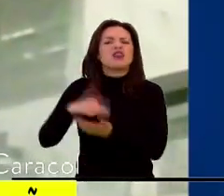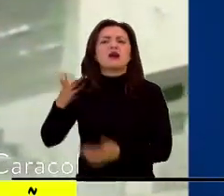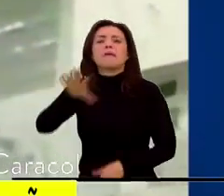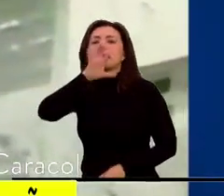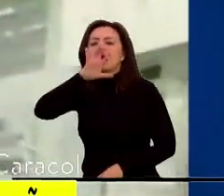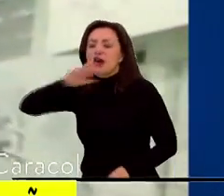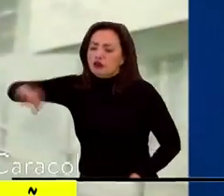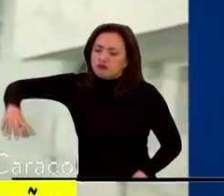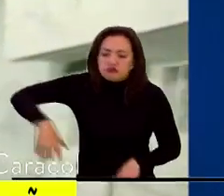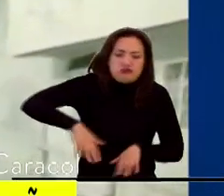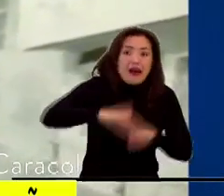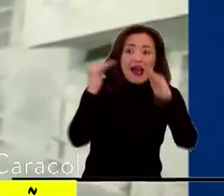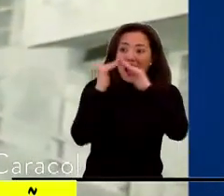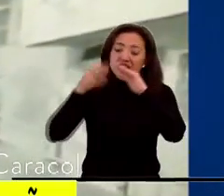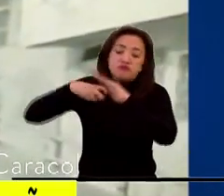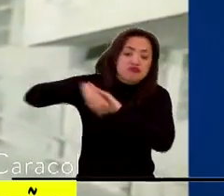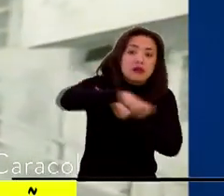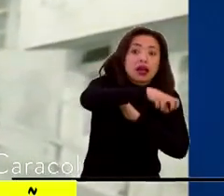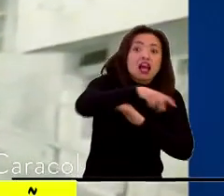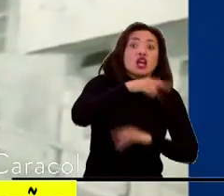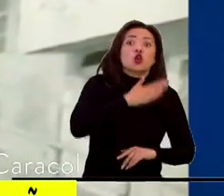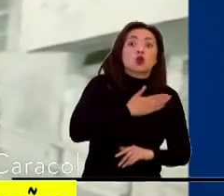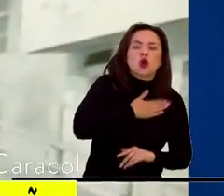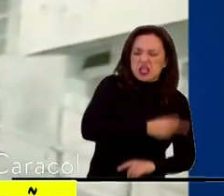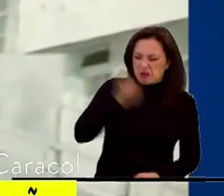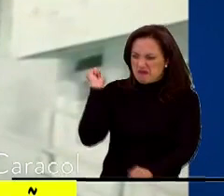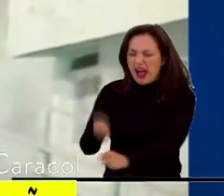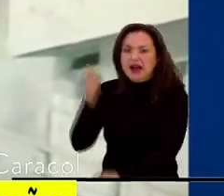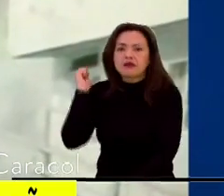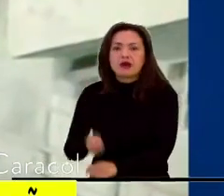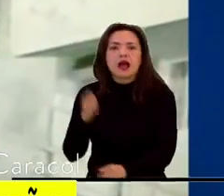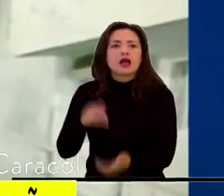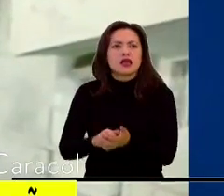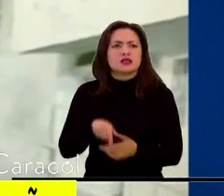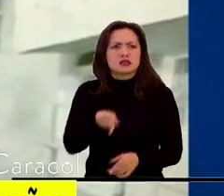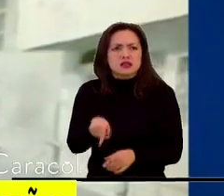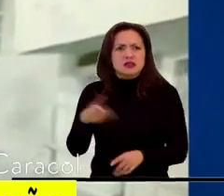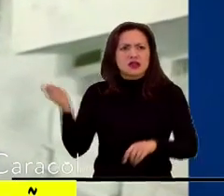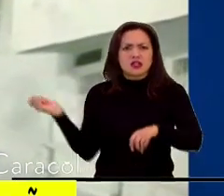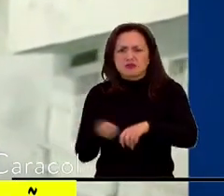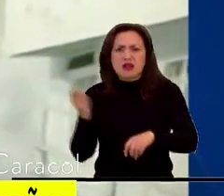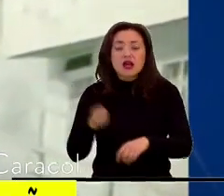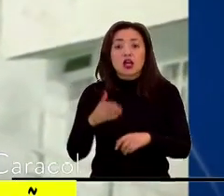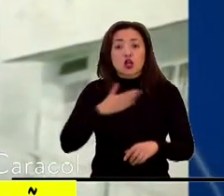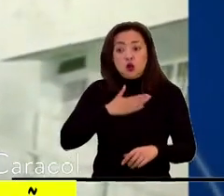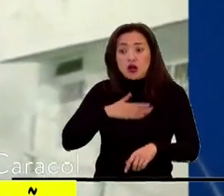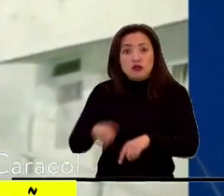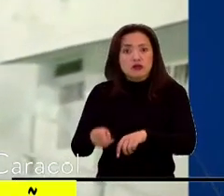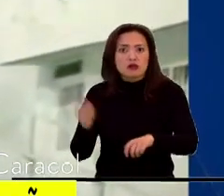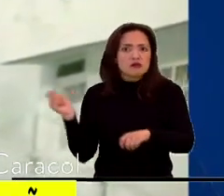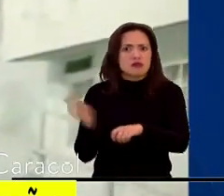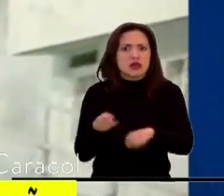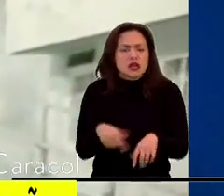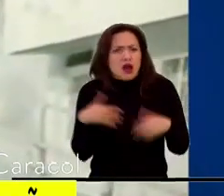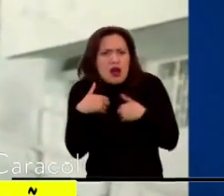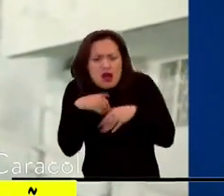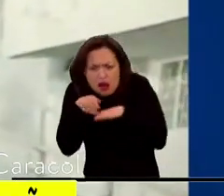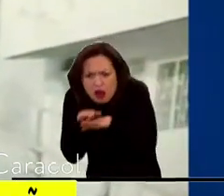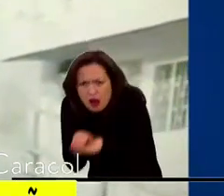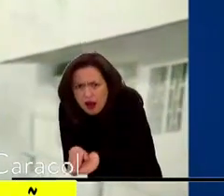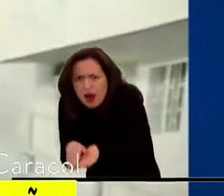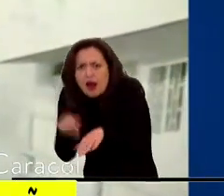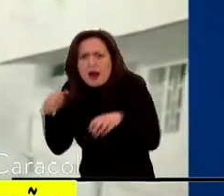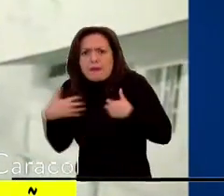su dueño decide reprenderlo. El hombre sale rápidamente detrás del canino, que ante los gritos de su dueño, temeroso reacciona acostándose en el